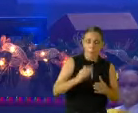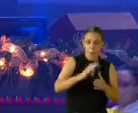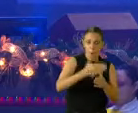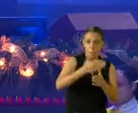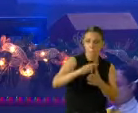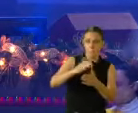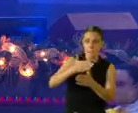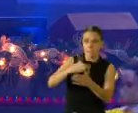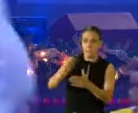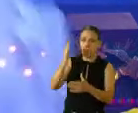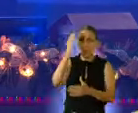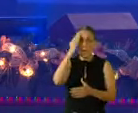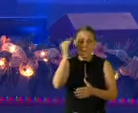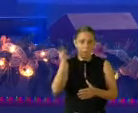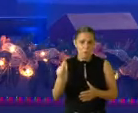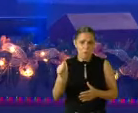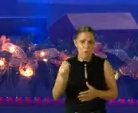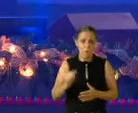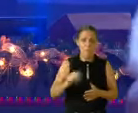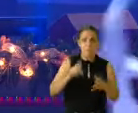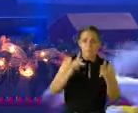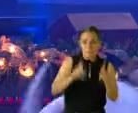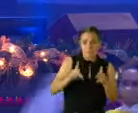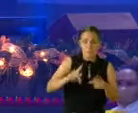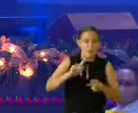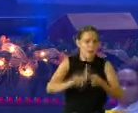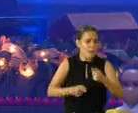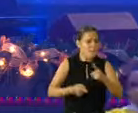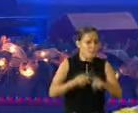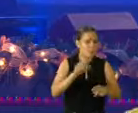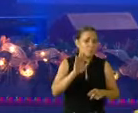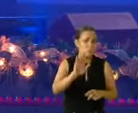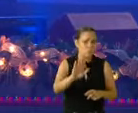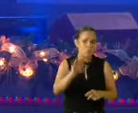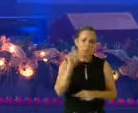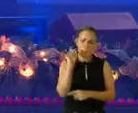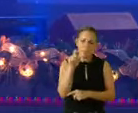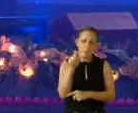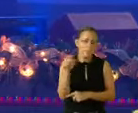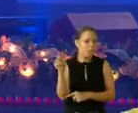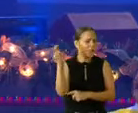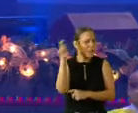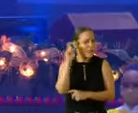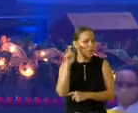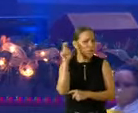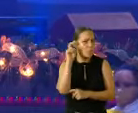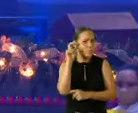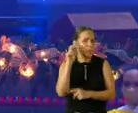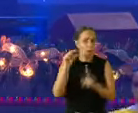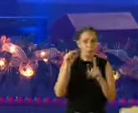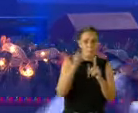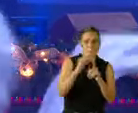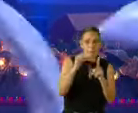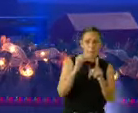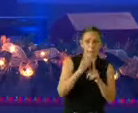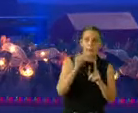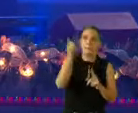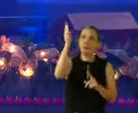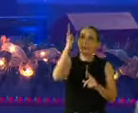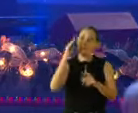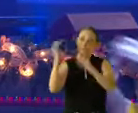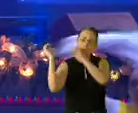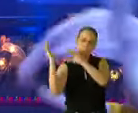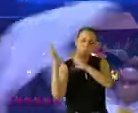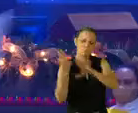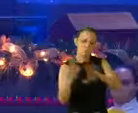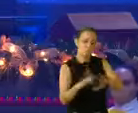que necesita escuchar la palabra que Dios lanzará en esta mañana a través de nuestro apóstol Wanda Rolón. ¿Quién le da